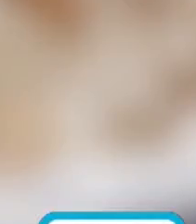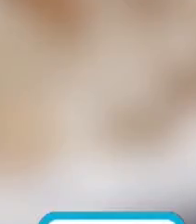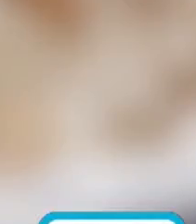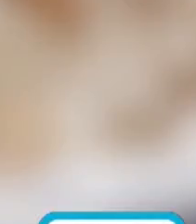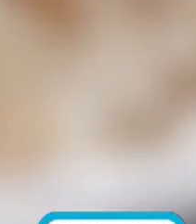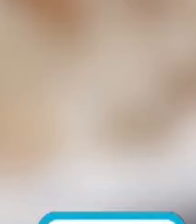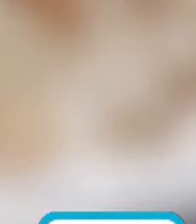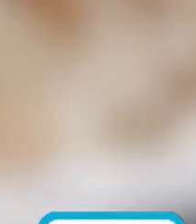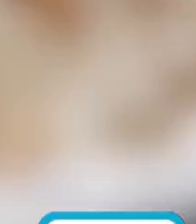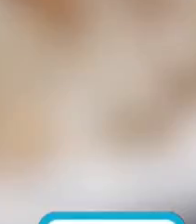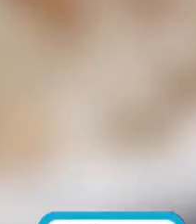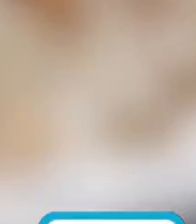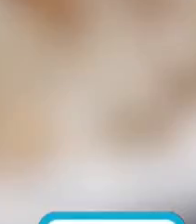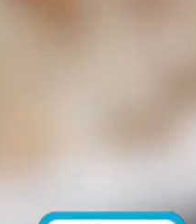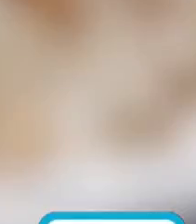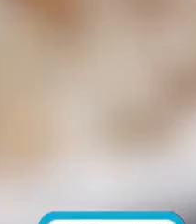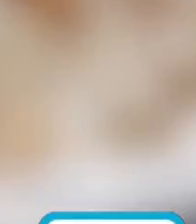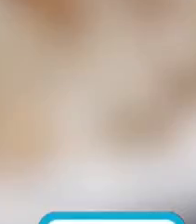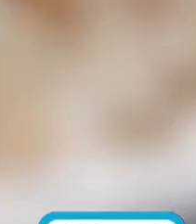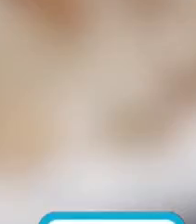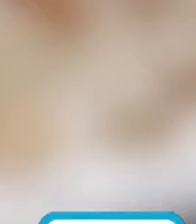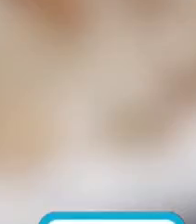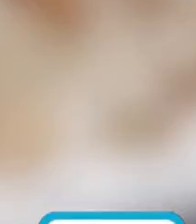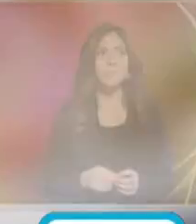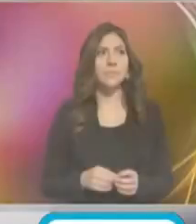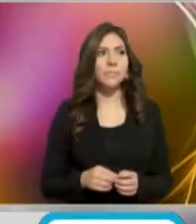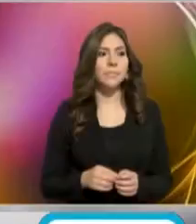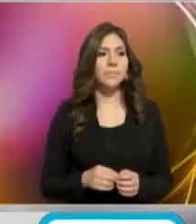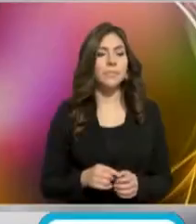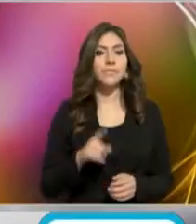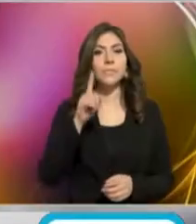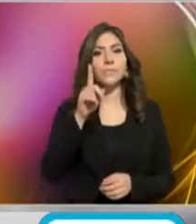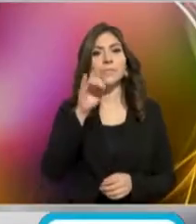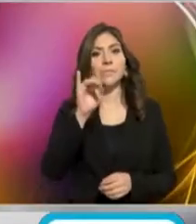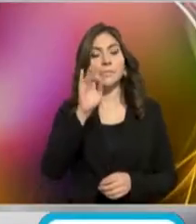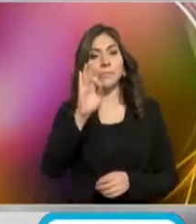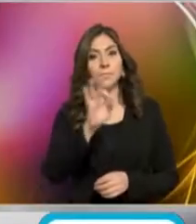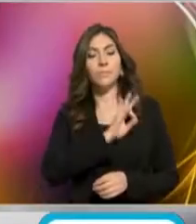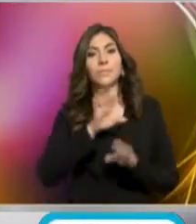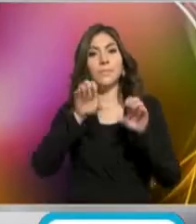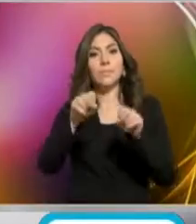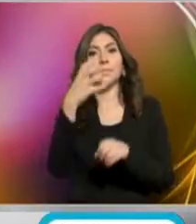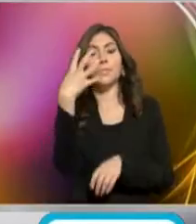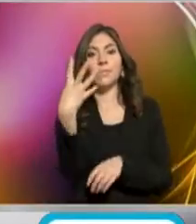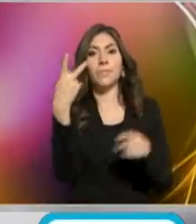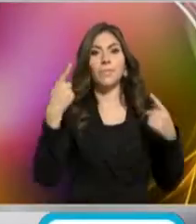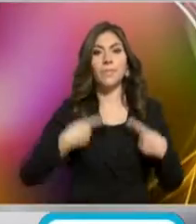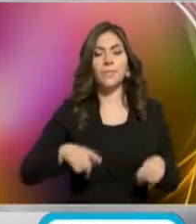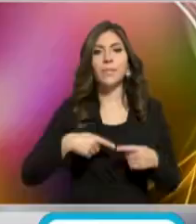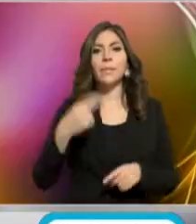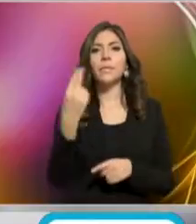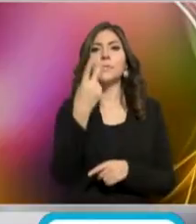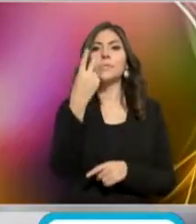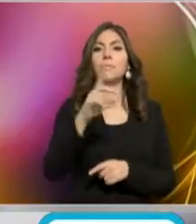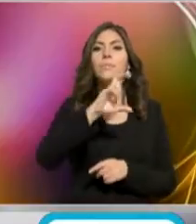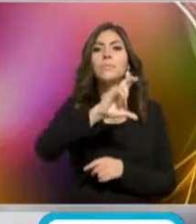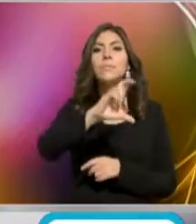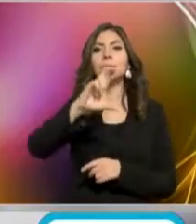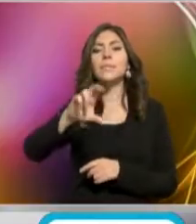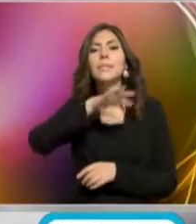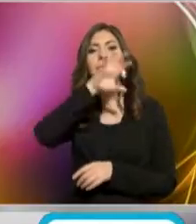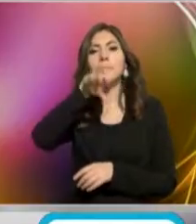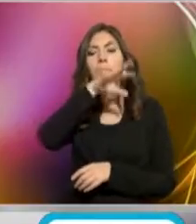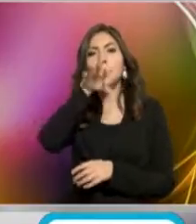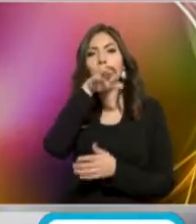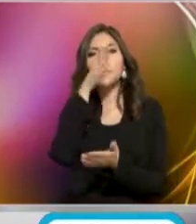Un dip de cebolla caramelizada le va a alcanzar a 4 personas y para ello vamos a necesitar 2 tazas de cebolla picada. ¿Qué